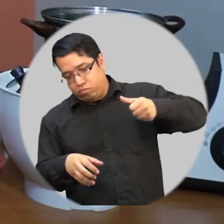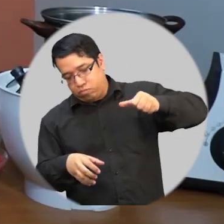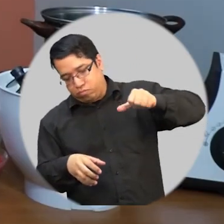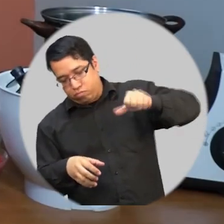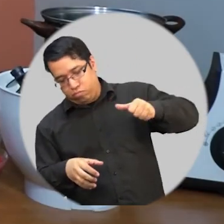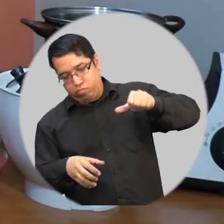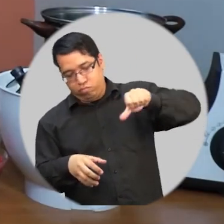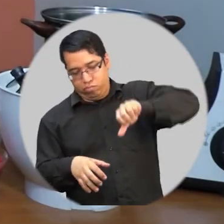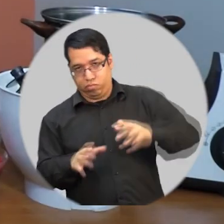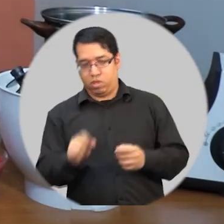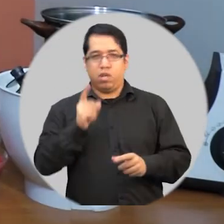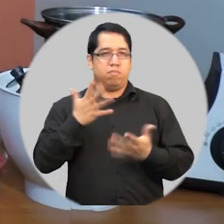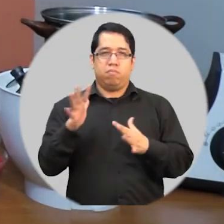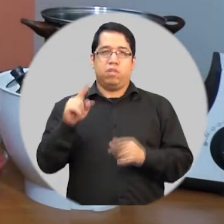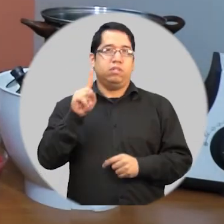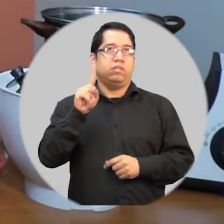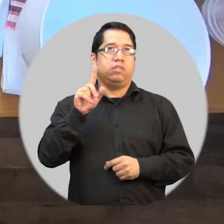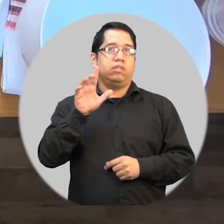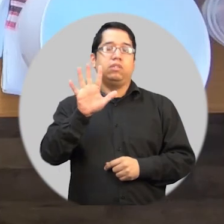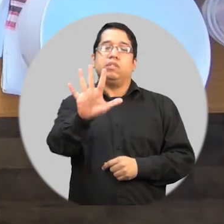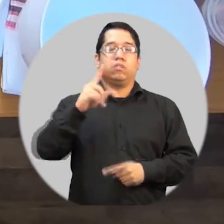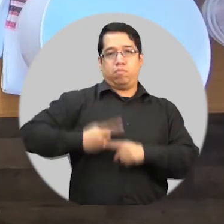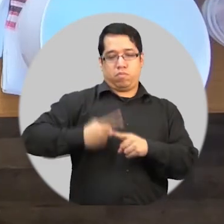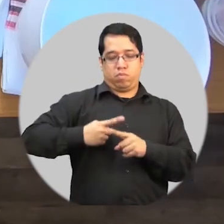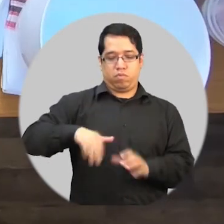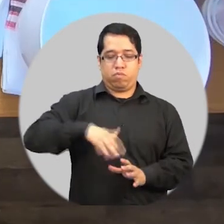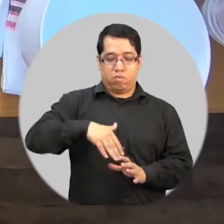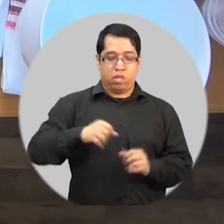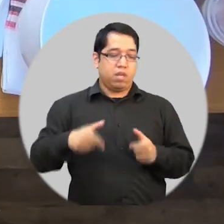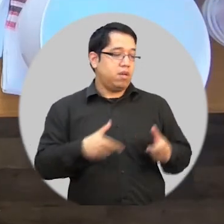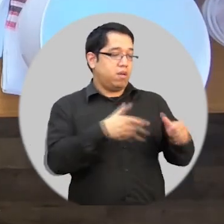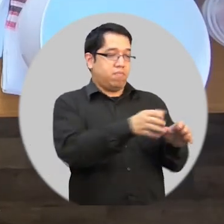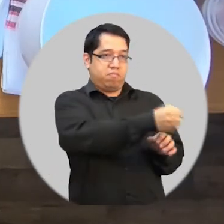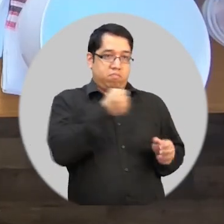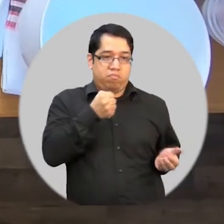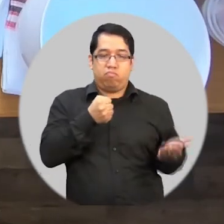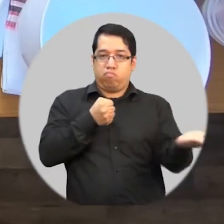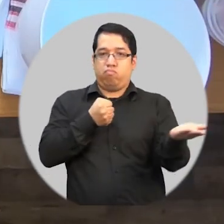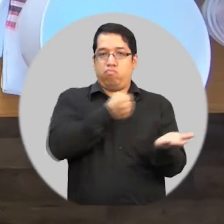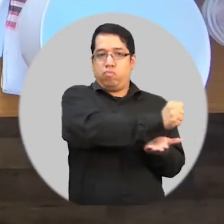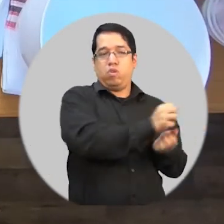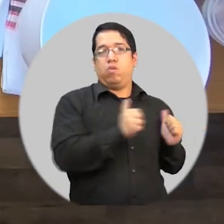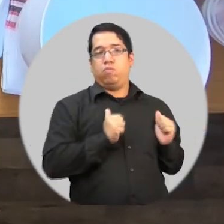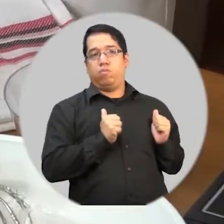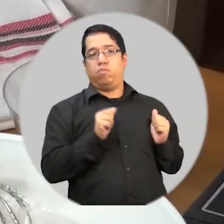aproximadamente 5 minutos. Después tenemos que llevar a microondas 20 segundos para calentar y activar.